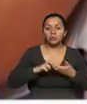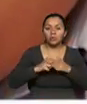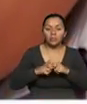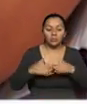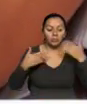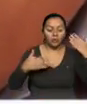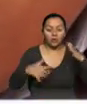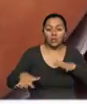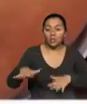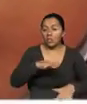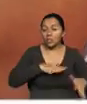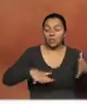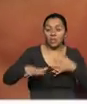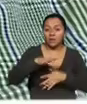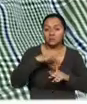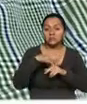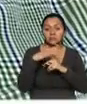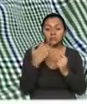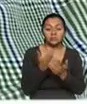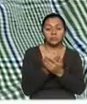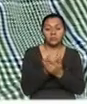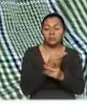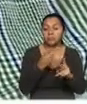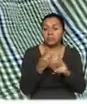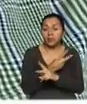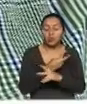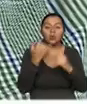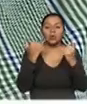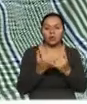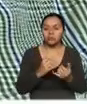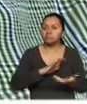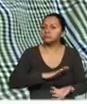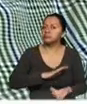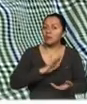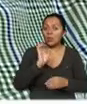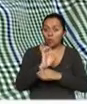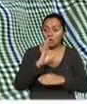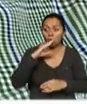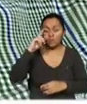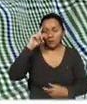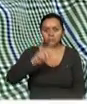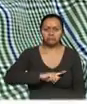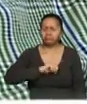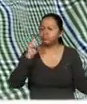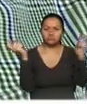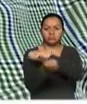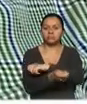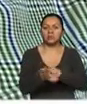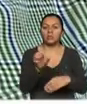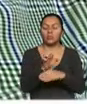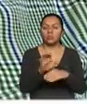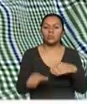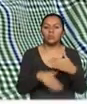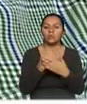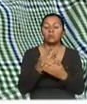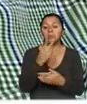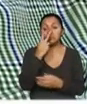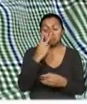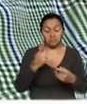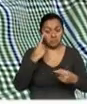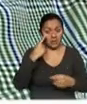que se generaba por la situación económica, todo eso ha tenido que capear el presidente Correa. De manera que para